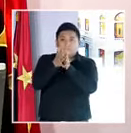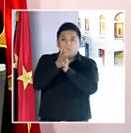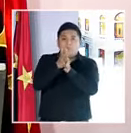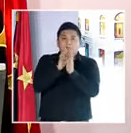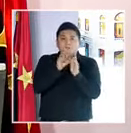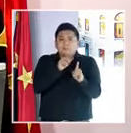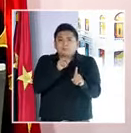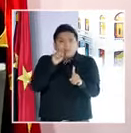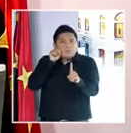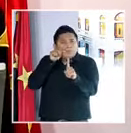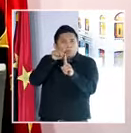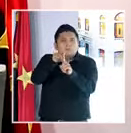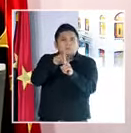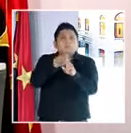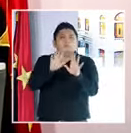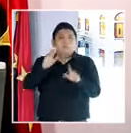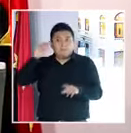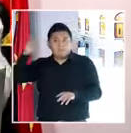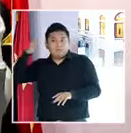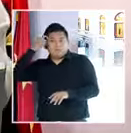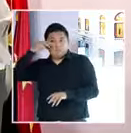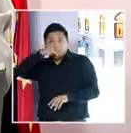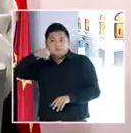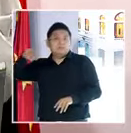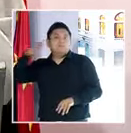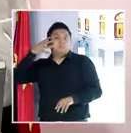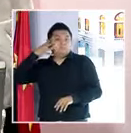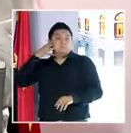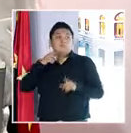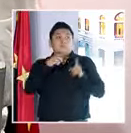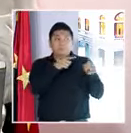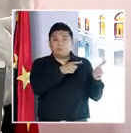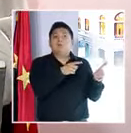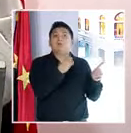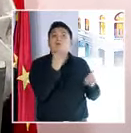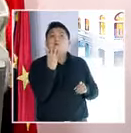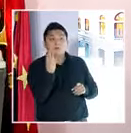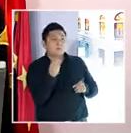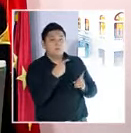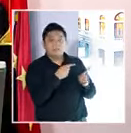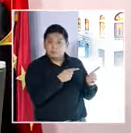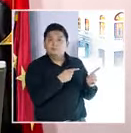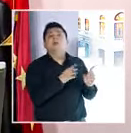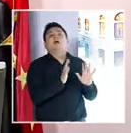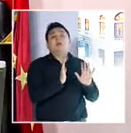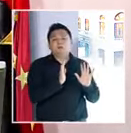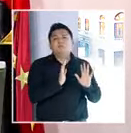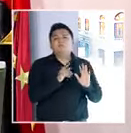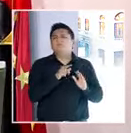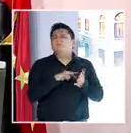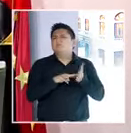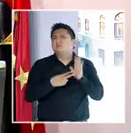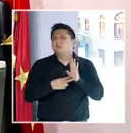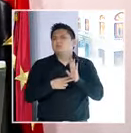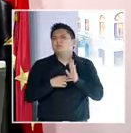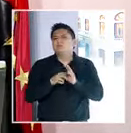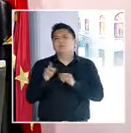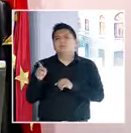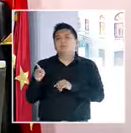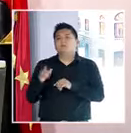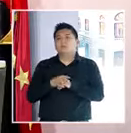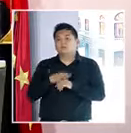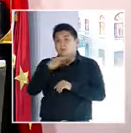un propósito de la Gobernación de Norte de Santander y estas cifras corresponden a el contador